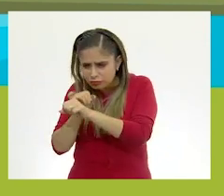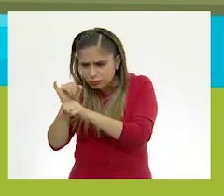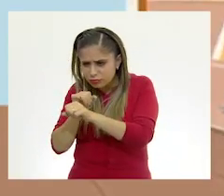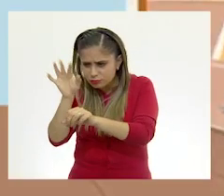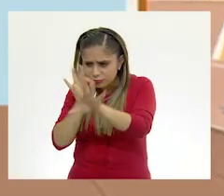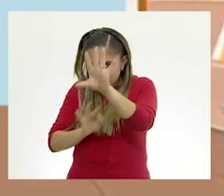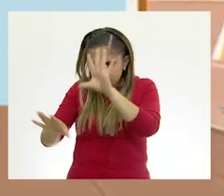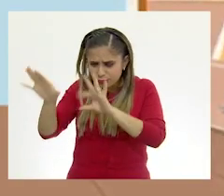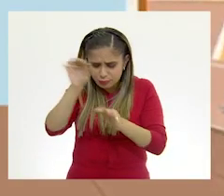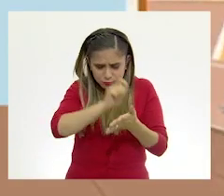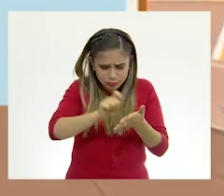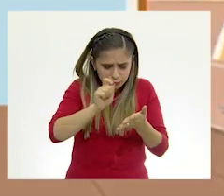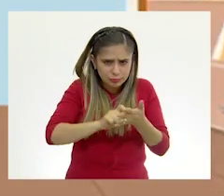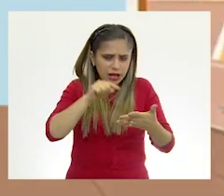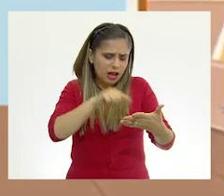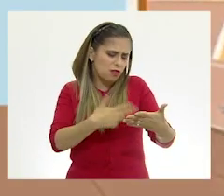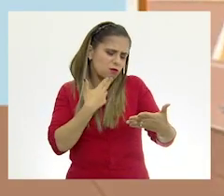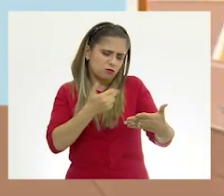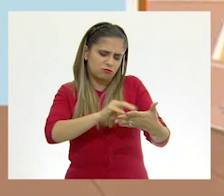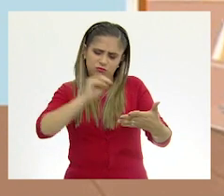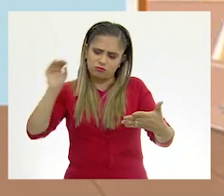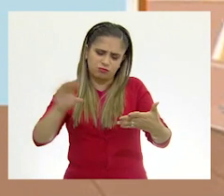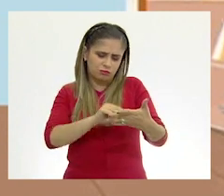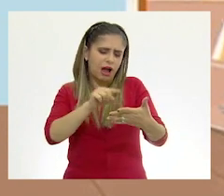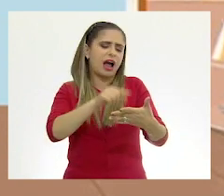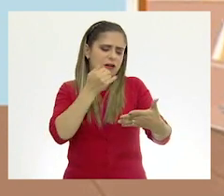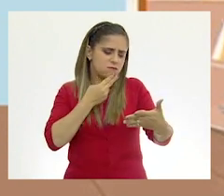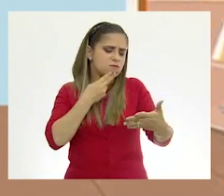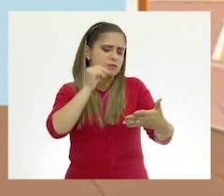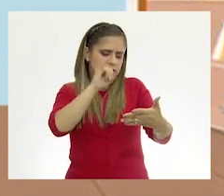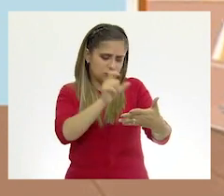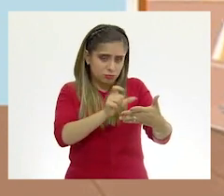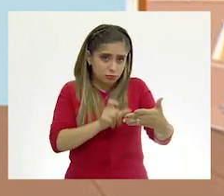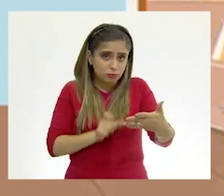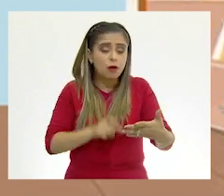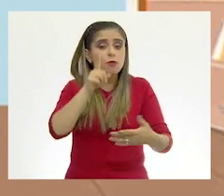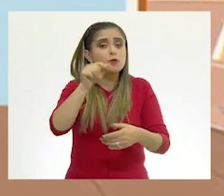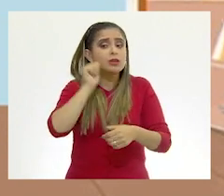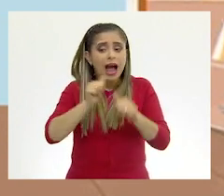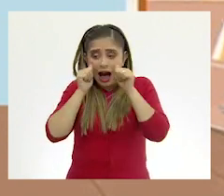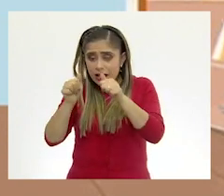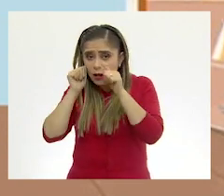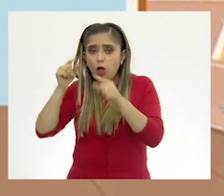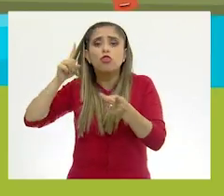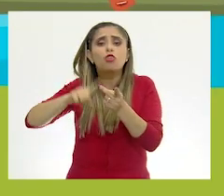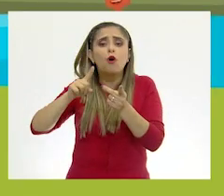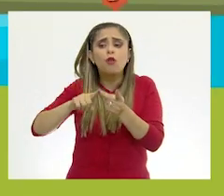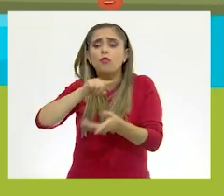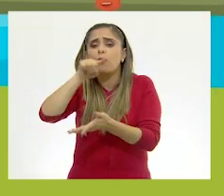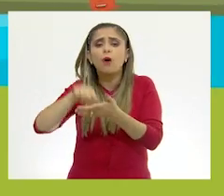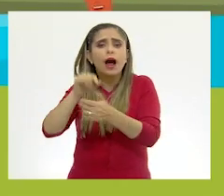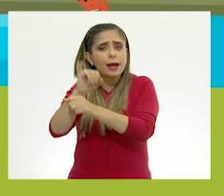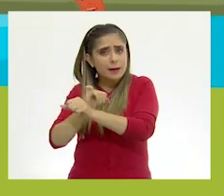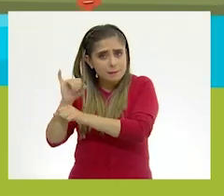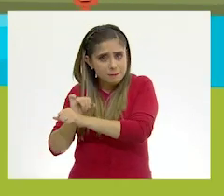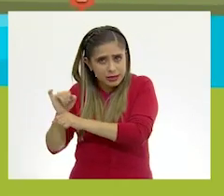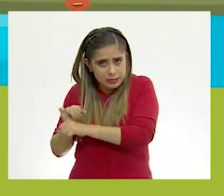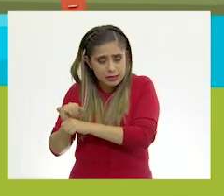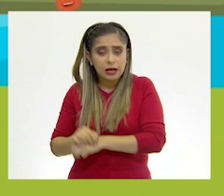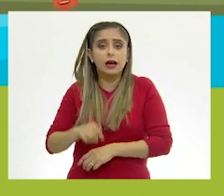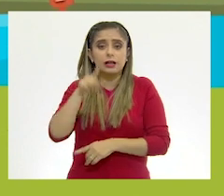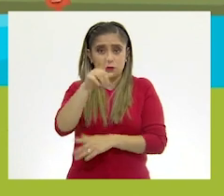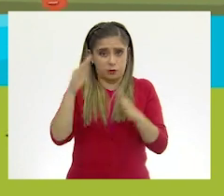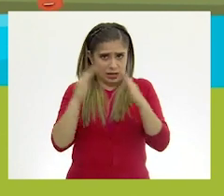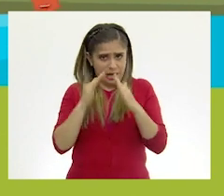borrador, revisión del trabajo poniendo atención a las citas bibliográficas, elaboración de la versión final. Elabora en casa